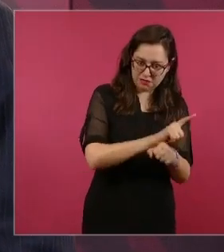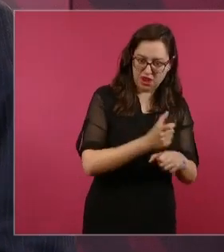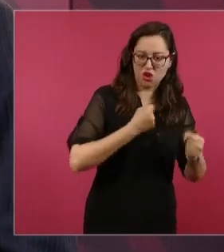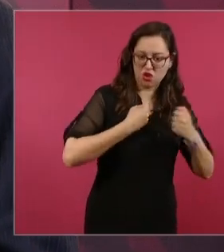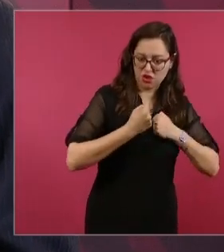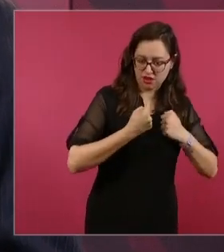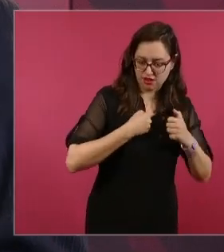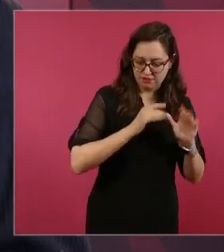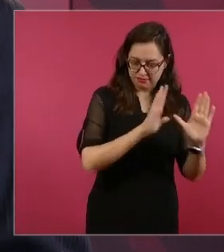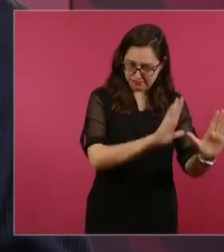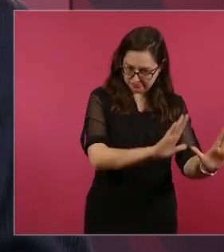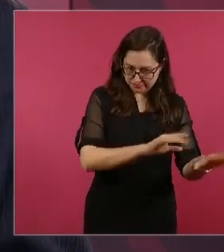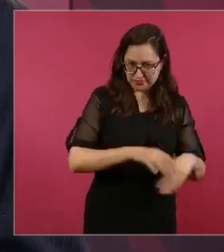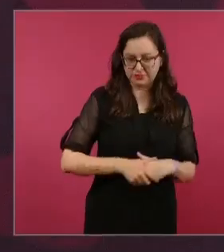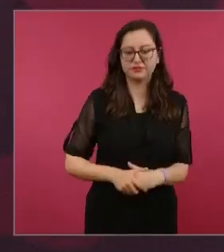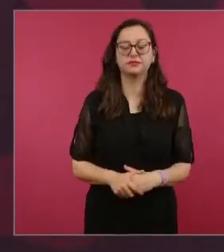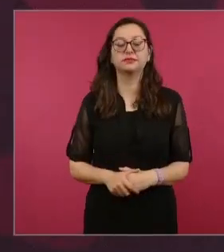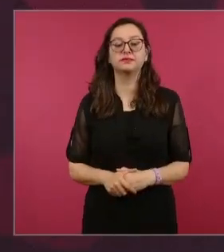gorilas.